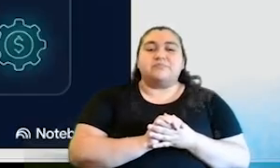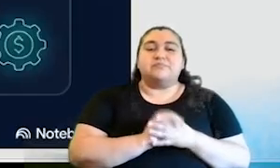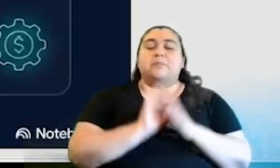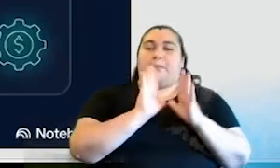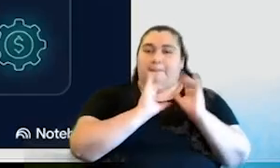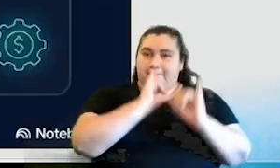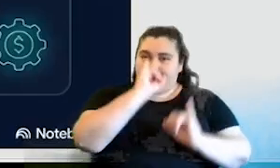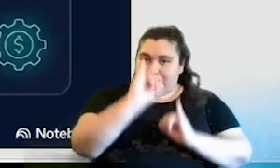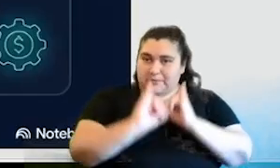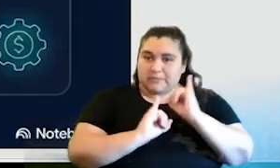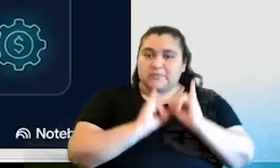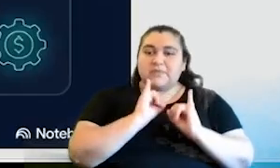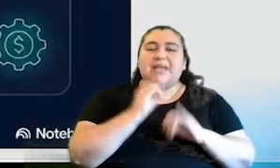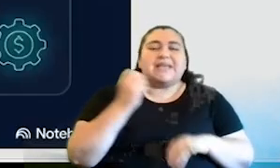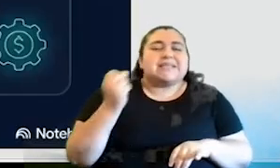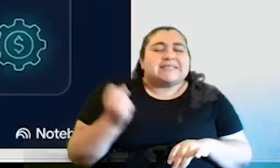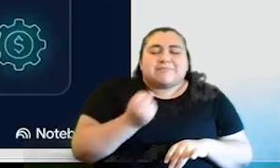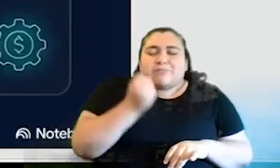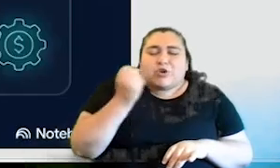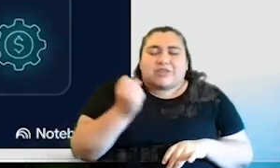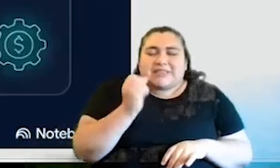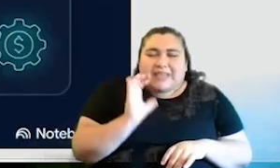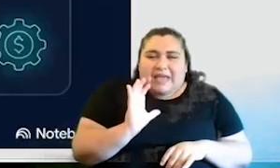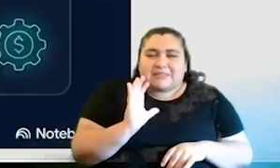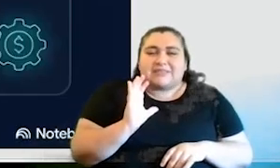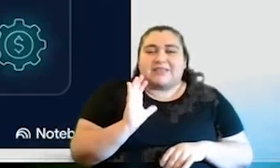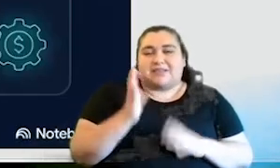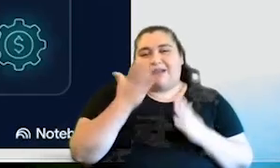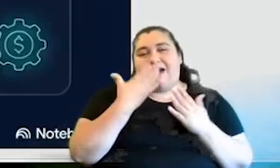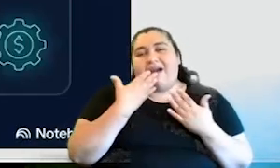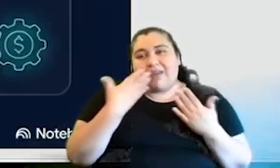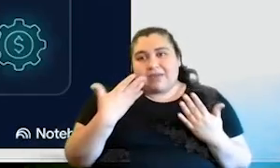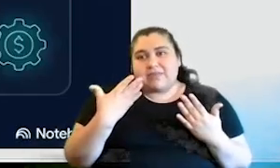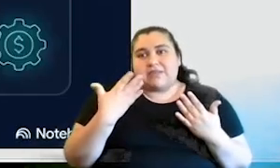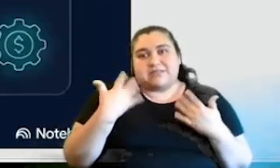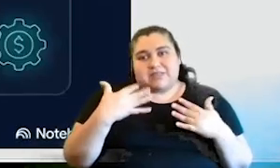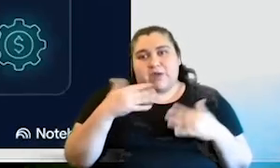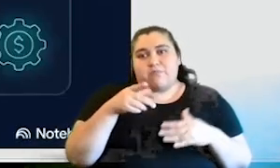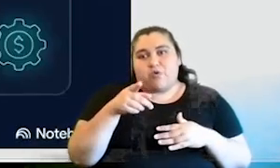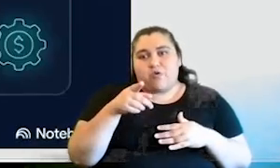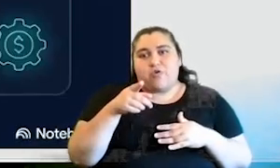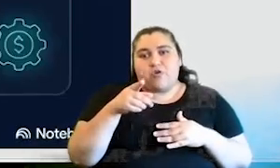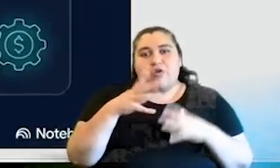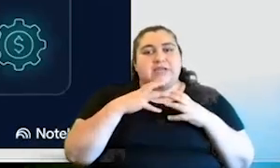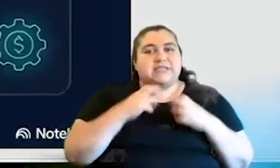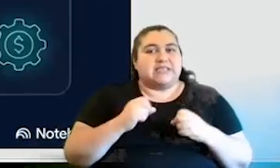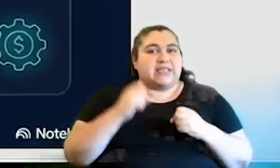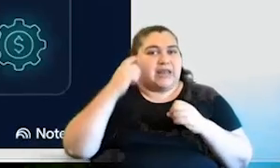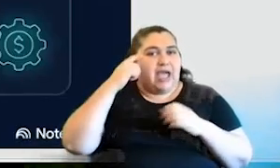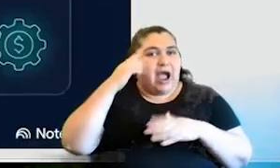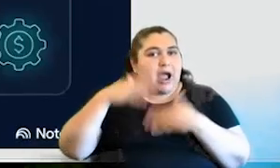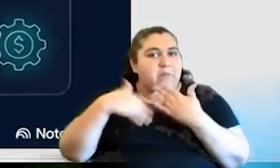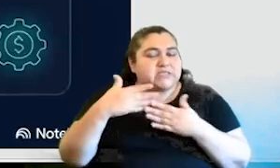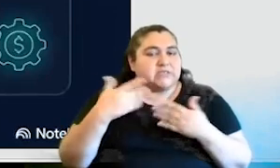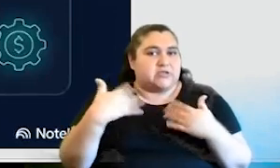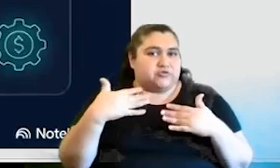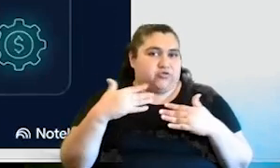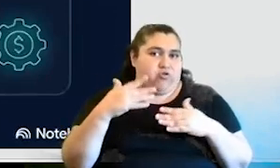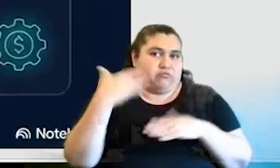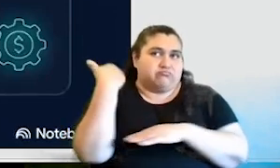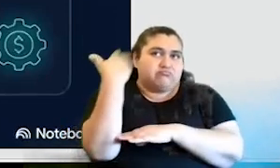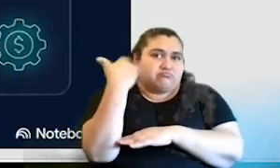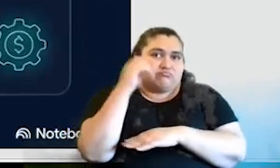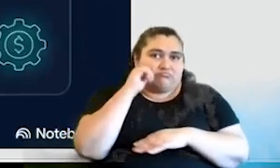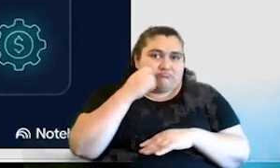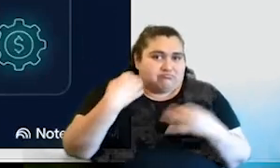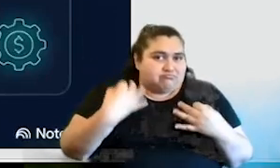Primero, importantísimo, y agradecemos que desde la Secretaría de Capacitación organicen esta jornada,